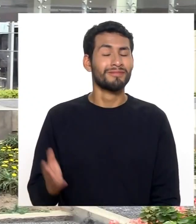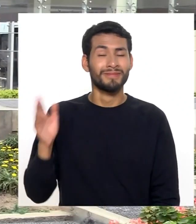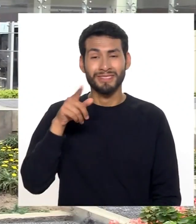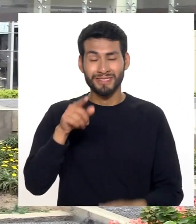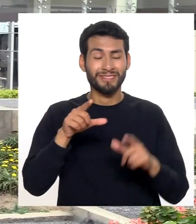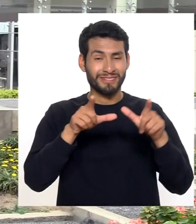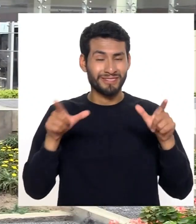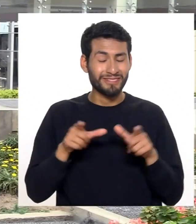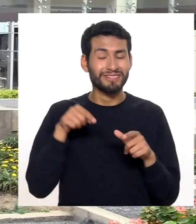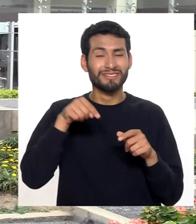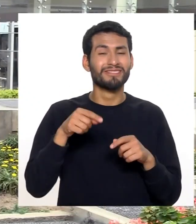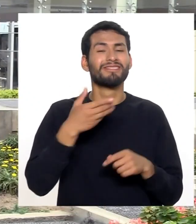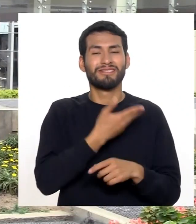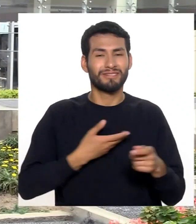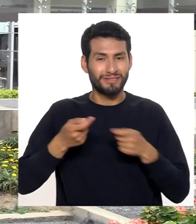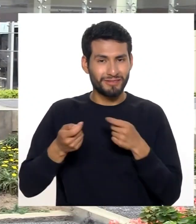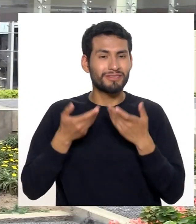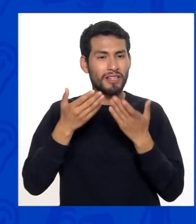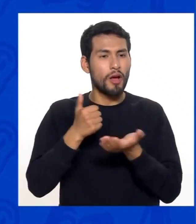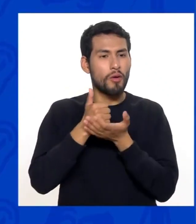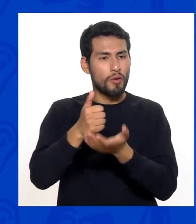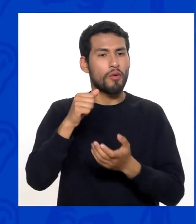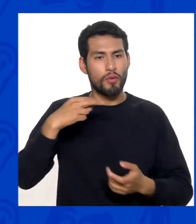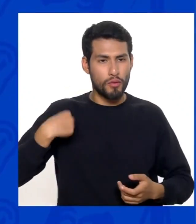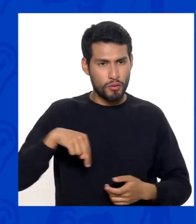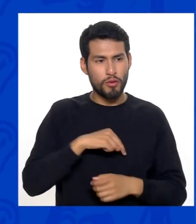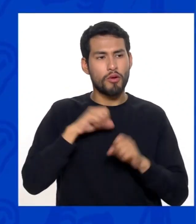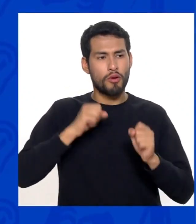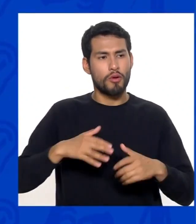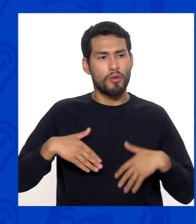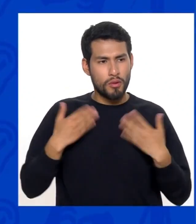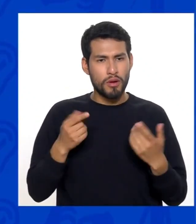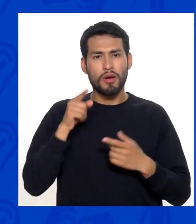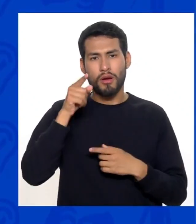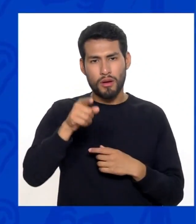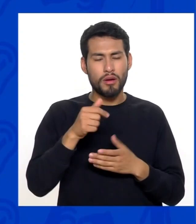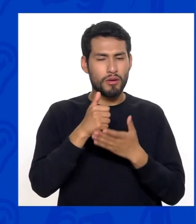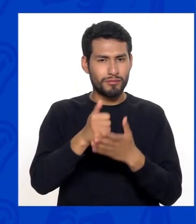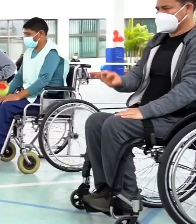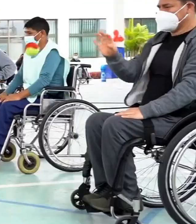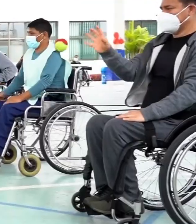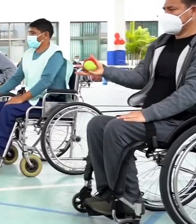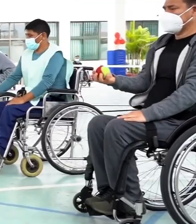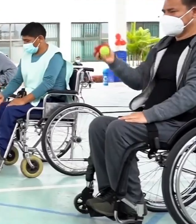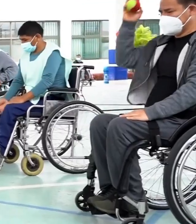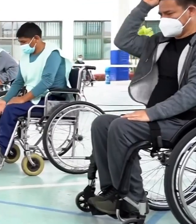Vayan a las instituciones del Estado, busquen la ayuda para que nosotros también podamos llegar a ustedes.